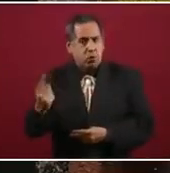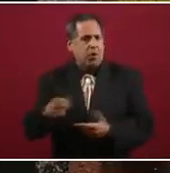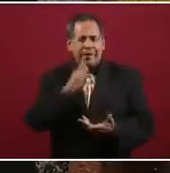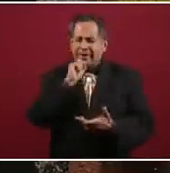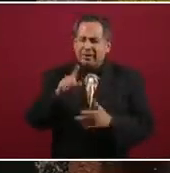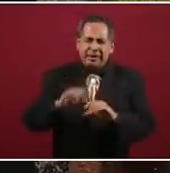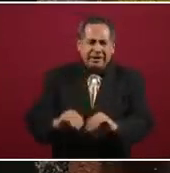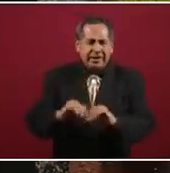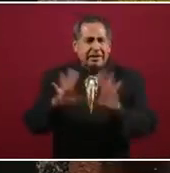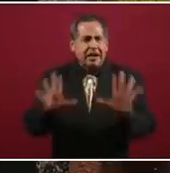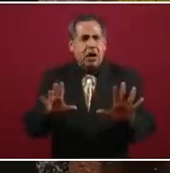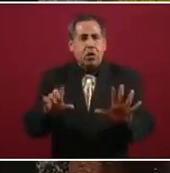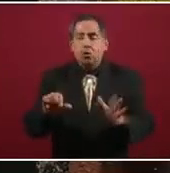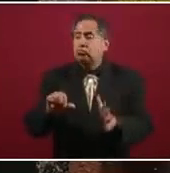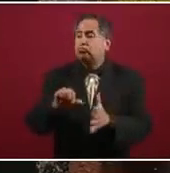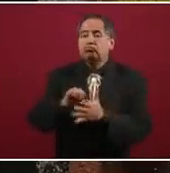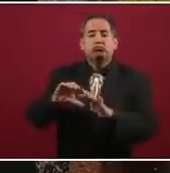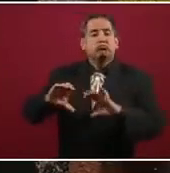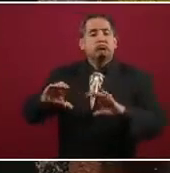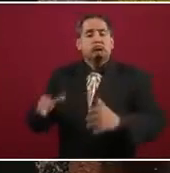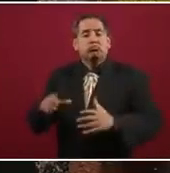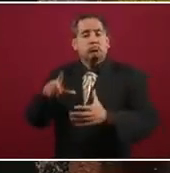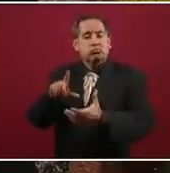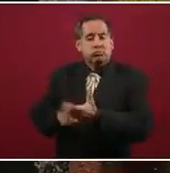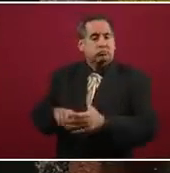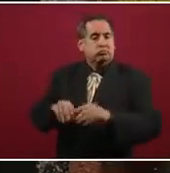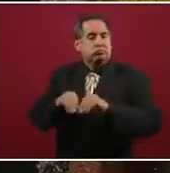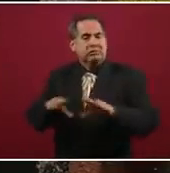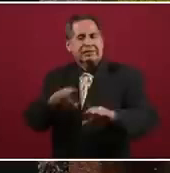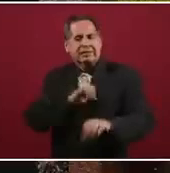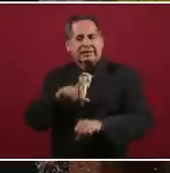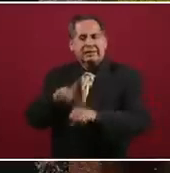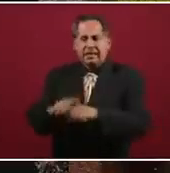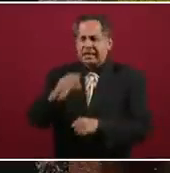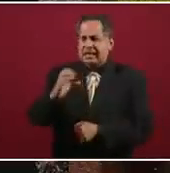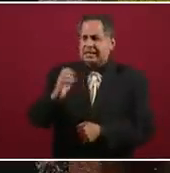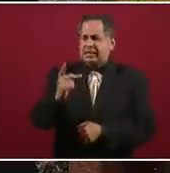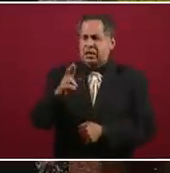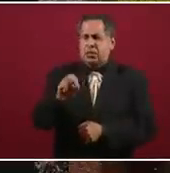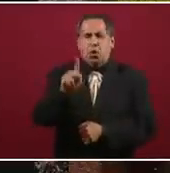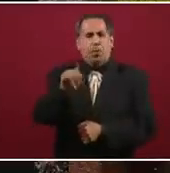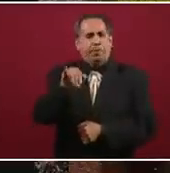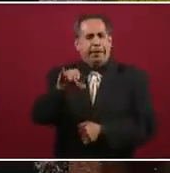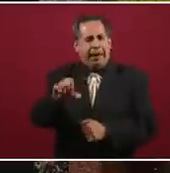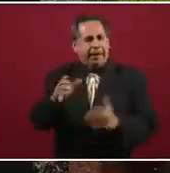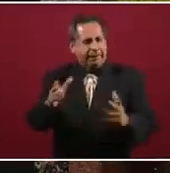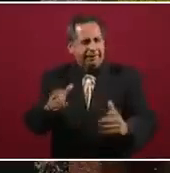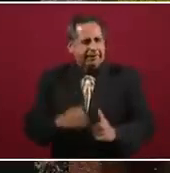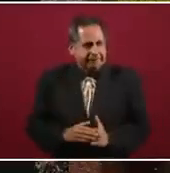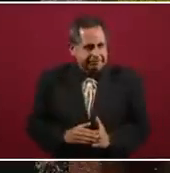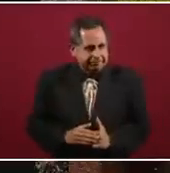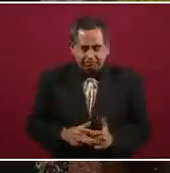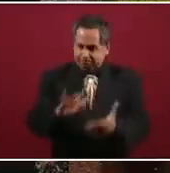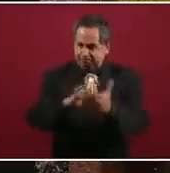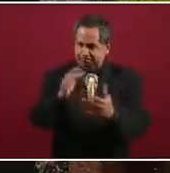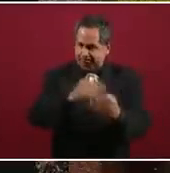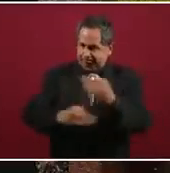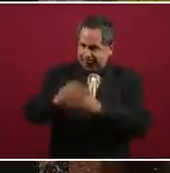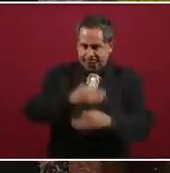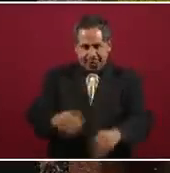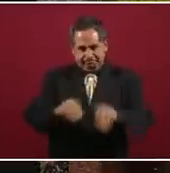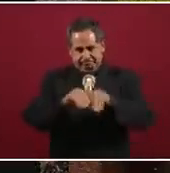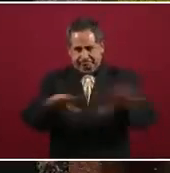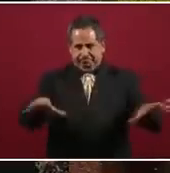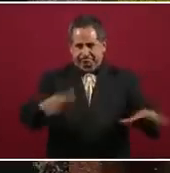supuesto, al Centro de Producción de Programas Informativos y Especiales, CEPROPIE. Gracias a todos por ser parte de esta